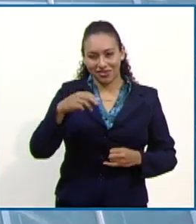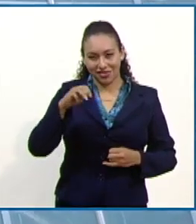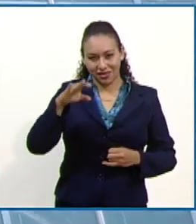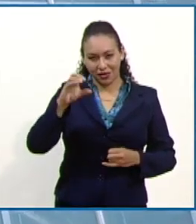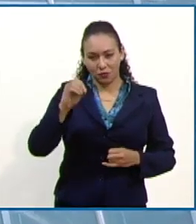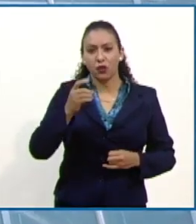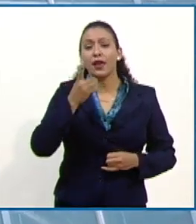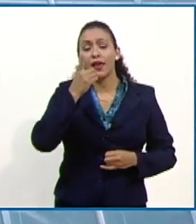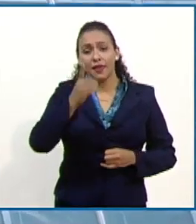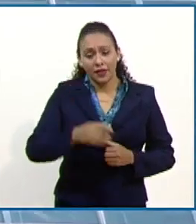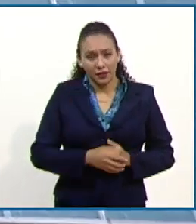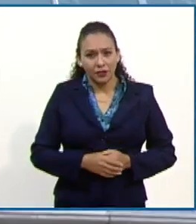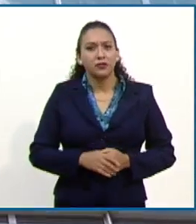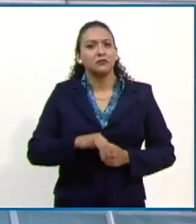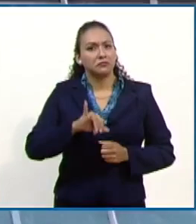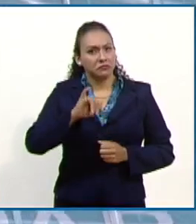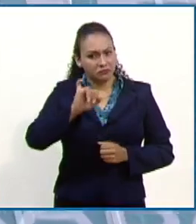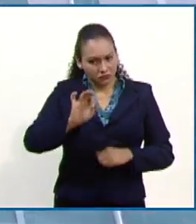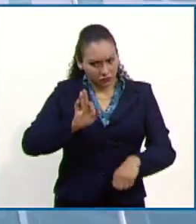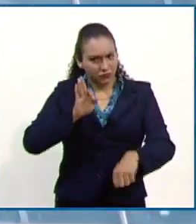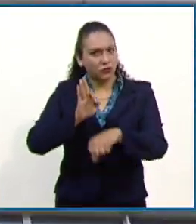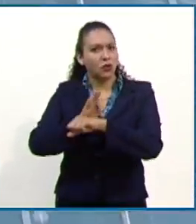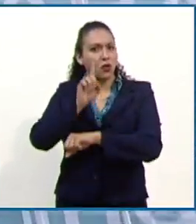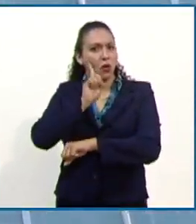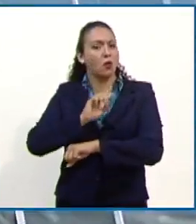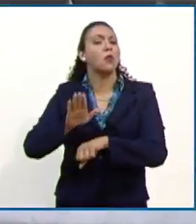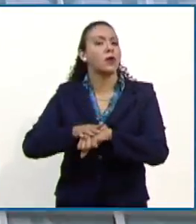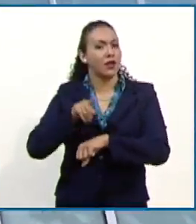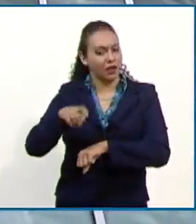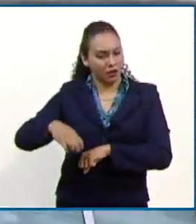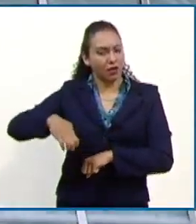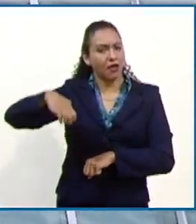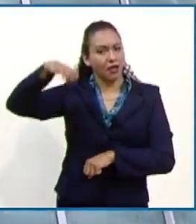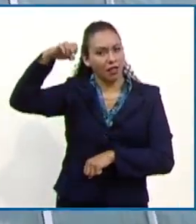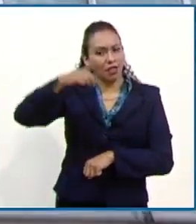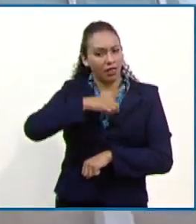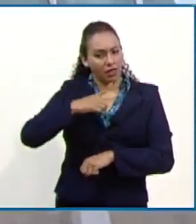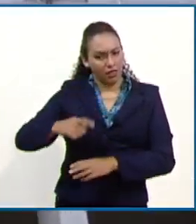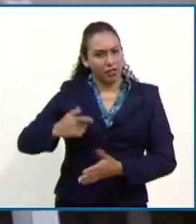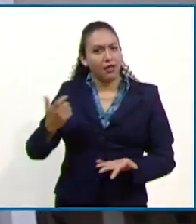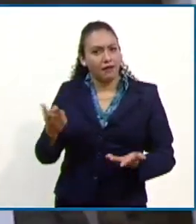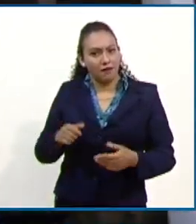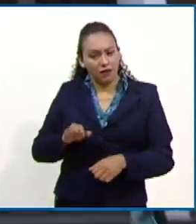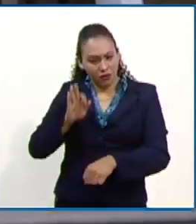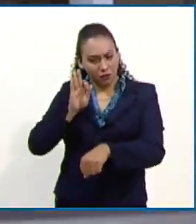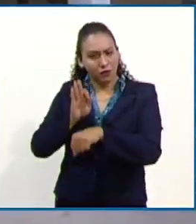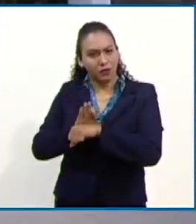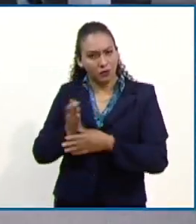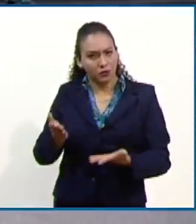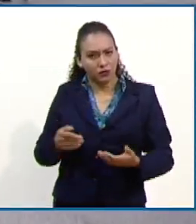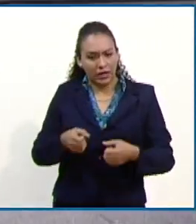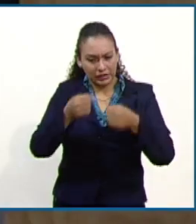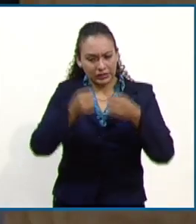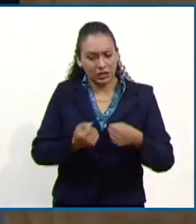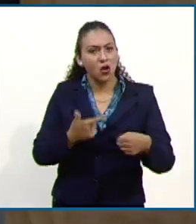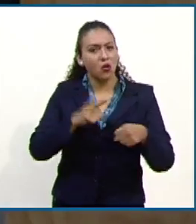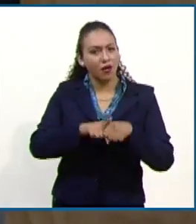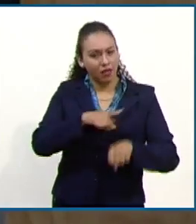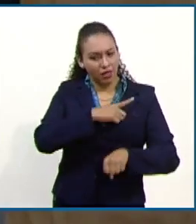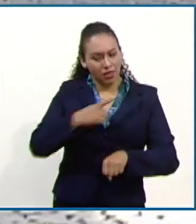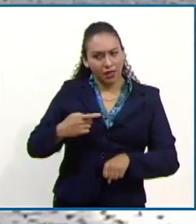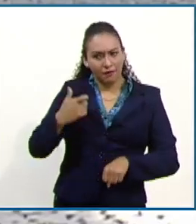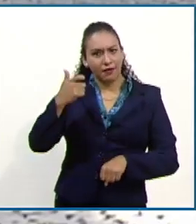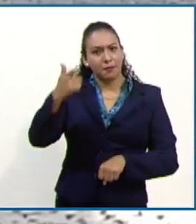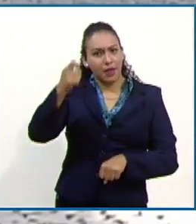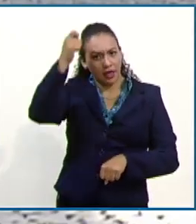medida cautelar solicitada con el fin de preservar las garantías fundamentales de la persona ante la negativa del Seguro Social de entregarle